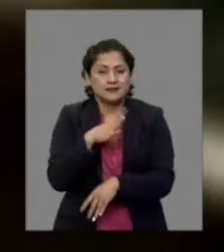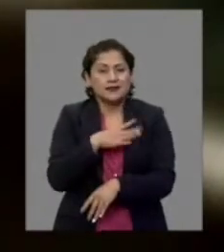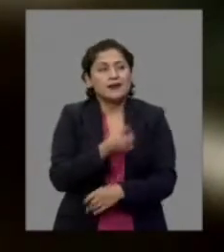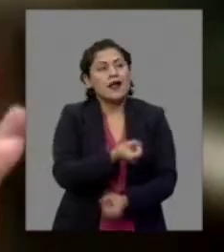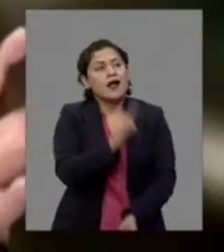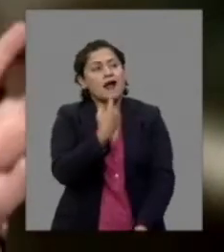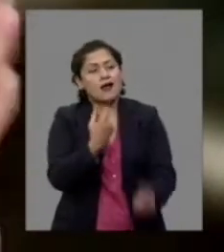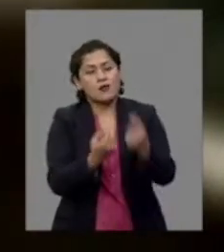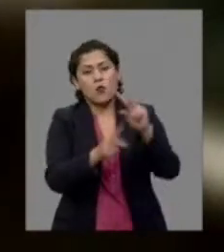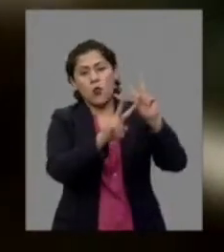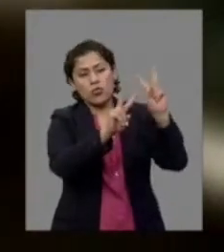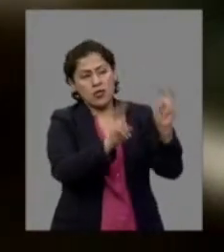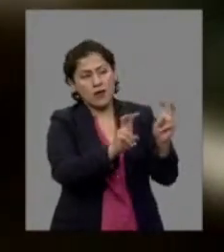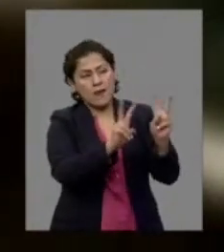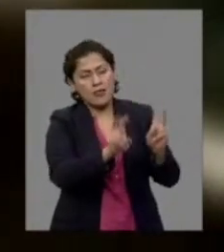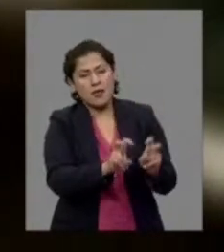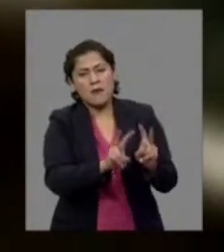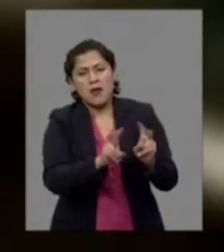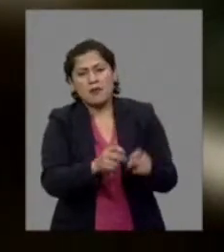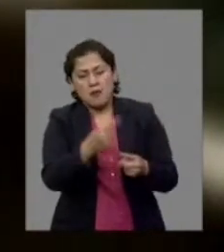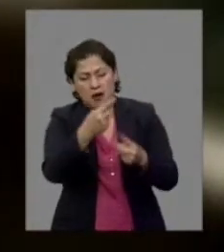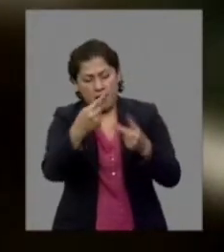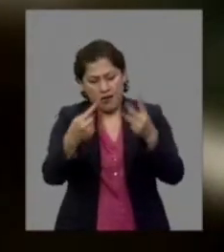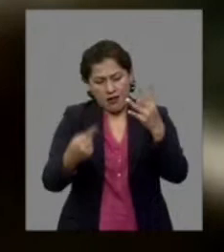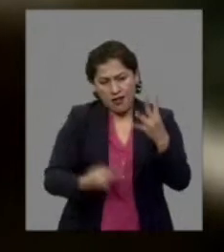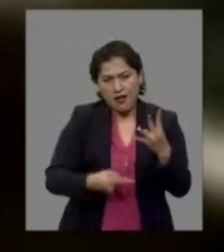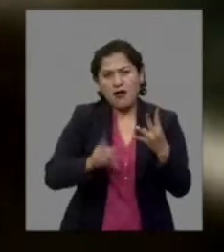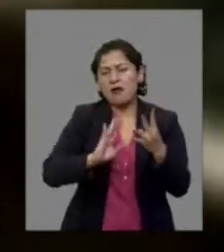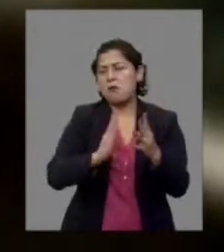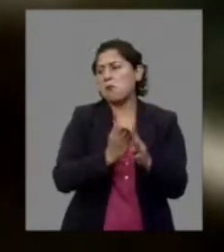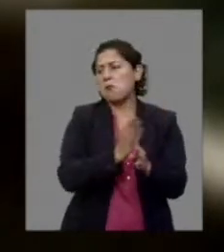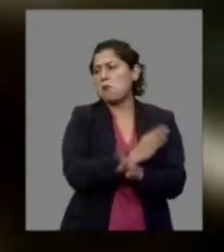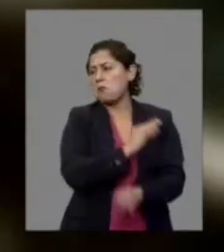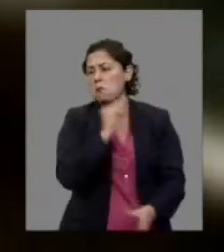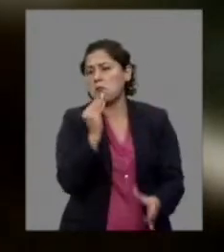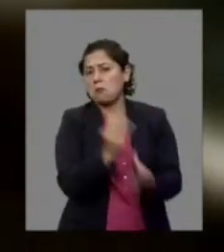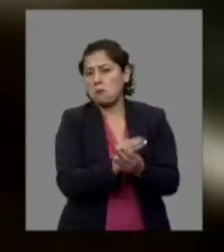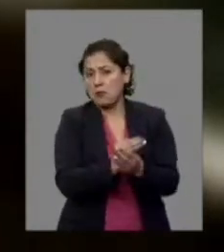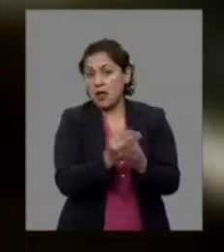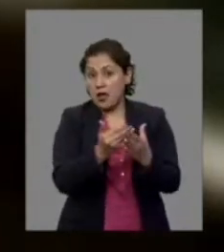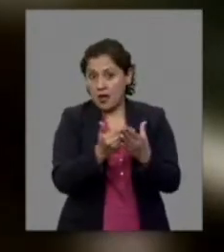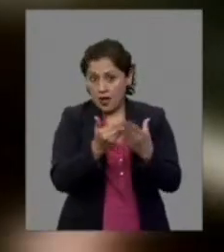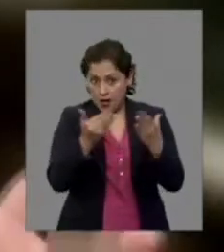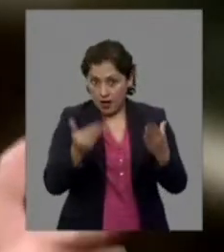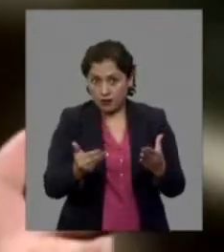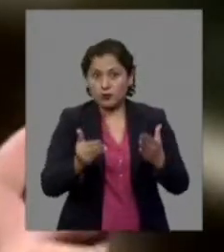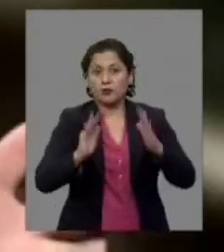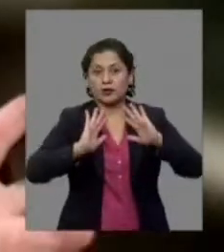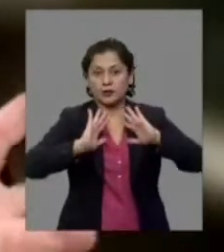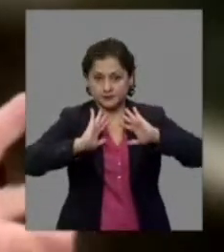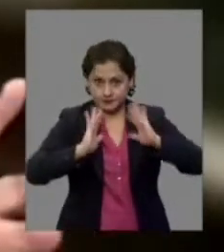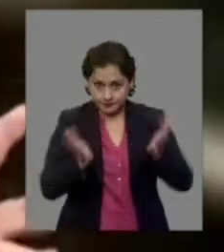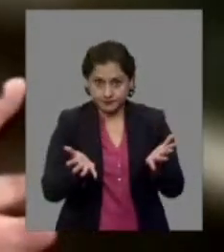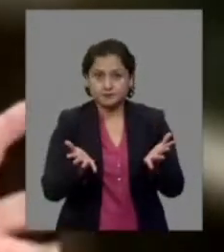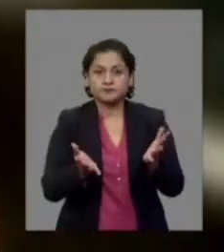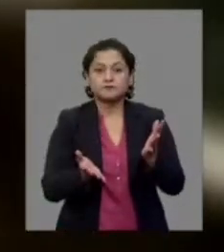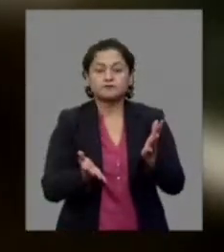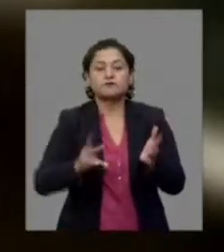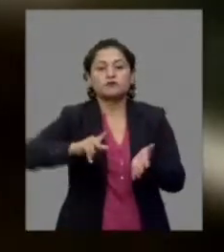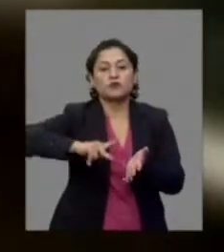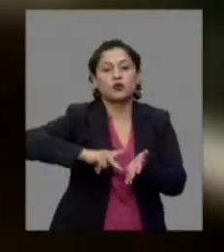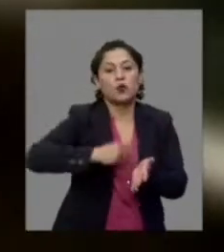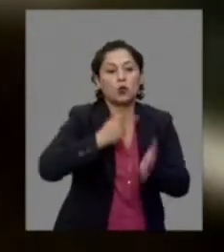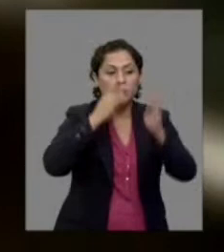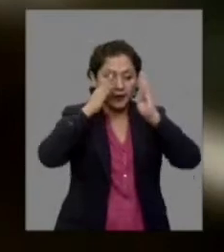se habían dejado ya en el olvido y se retomaron con motivo de la ampliación del catálogo de los derechos